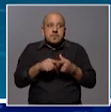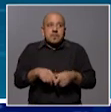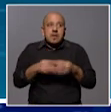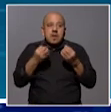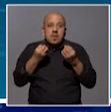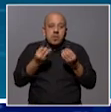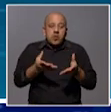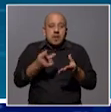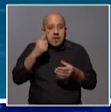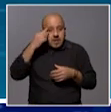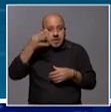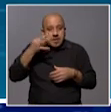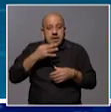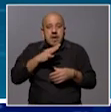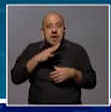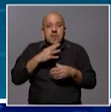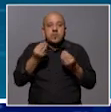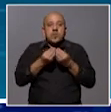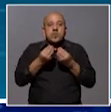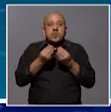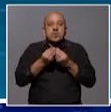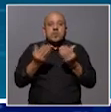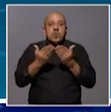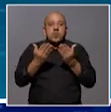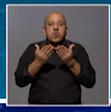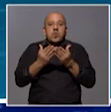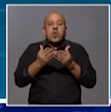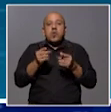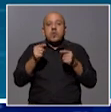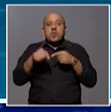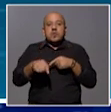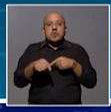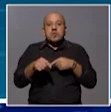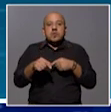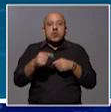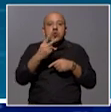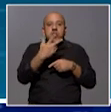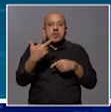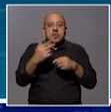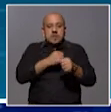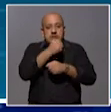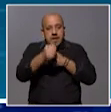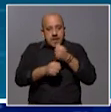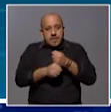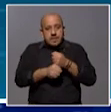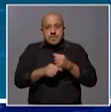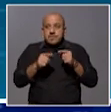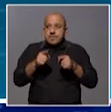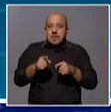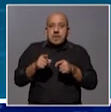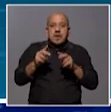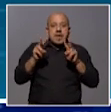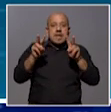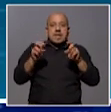porque en realidad hay muchos estudios comparados publicados en los últimos dos o tres años que muestran que las lunas de miel